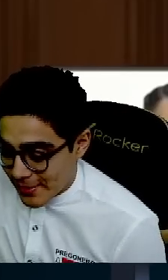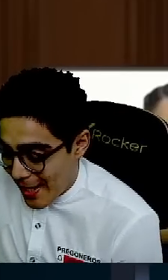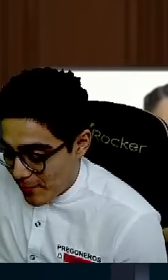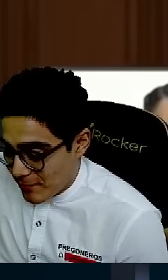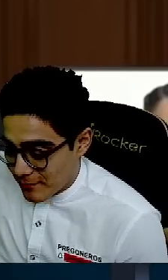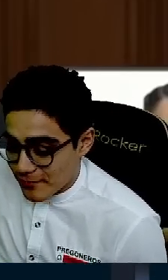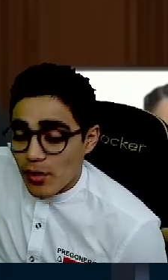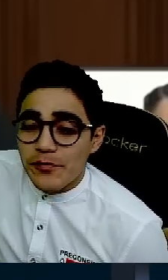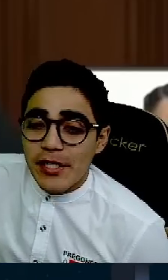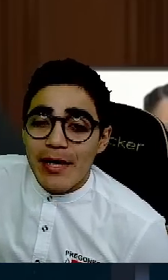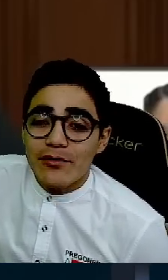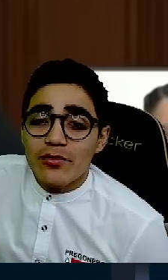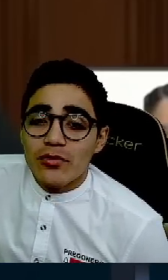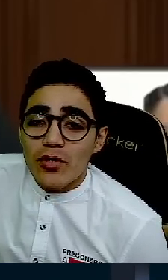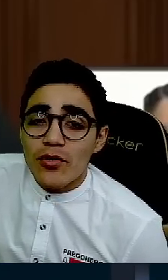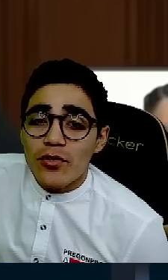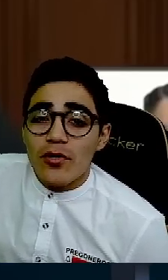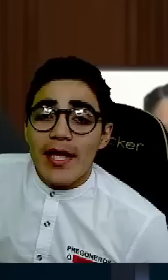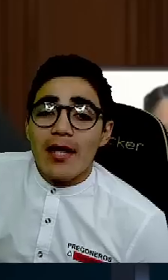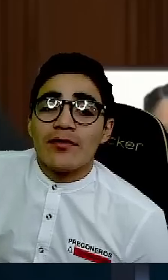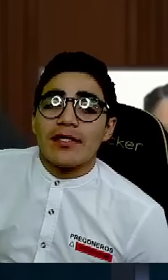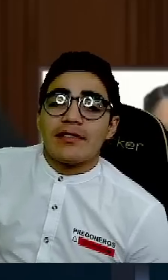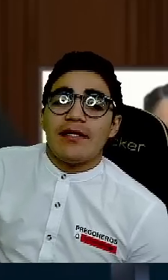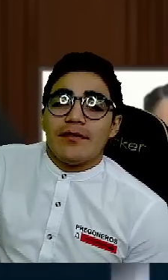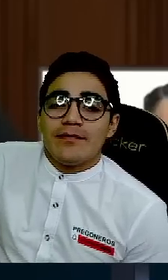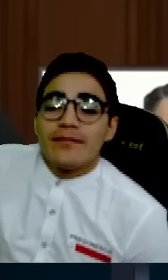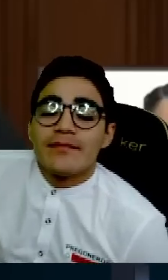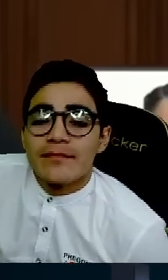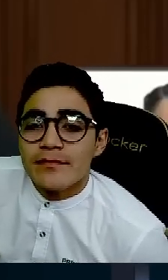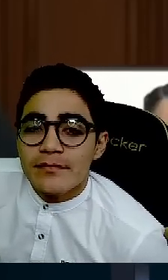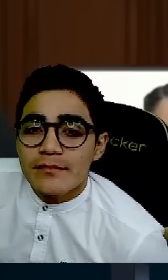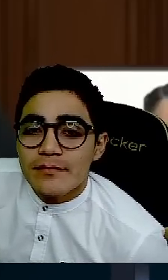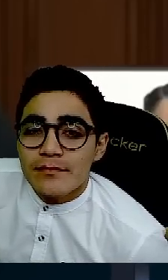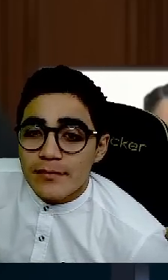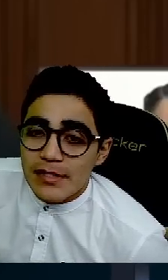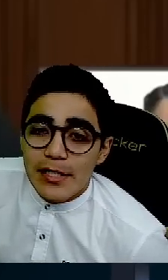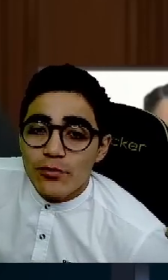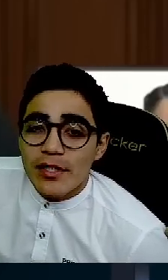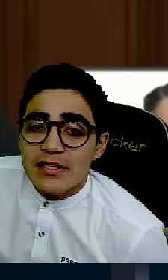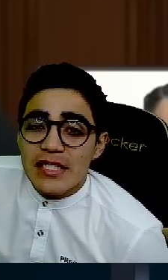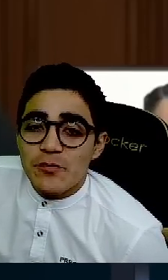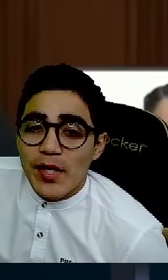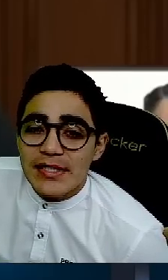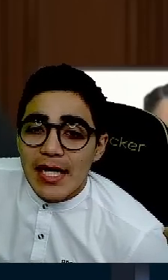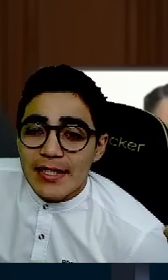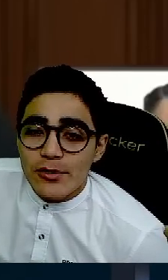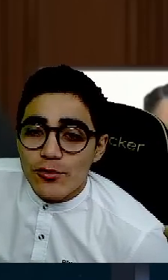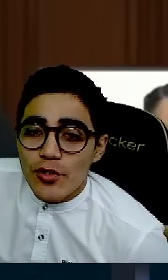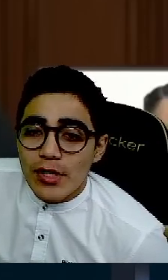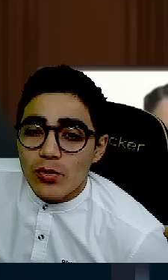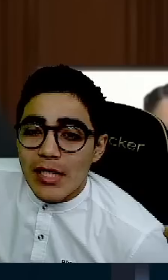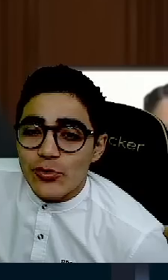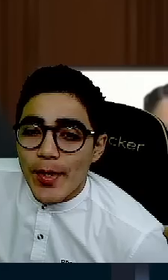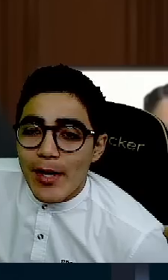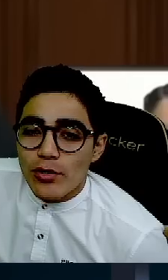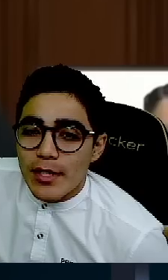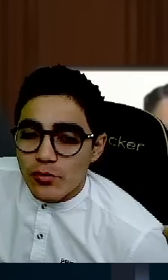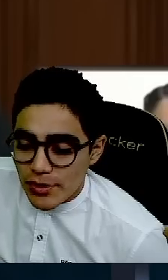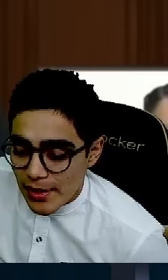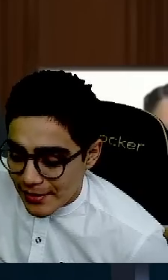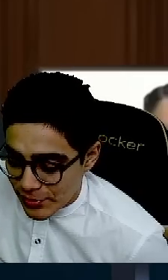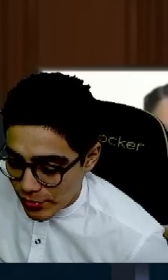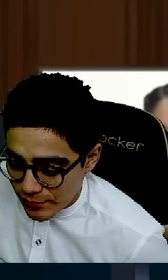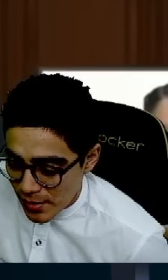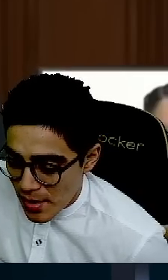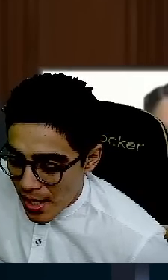hemos estado observando todo lo que ha acontecido desde el lunes, después de la resolución que tuvo la Suprema Corte de